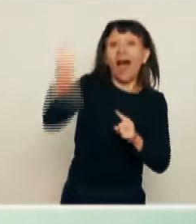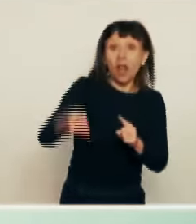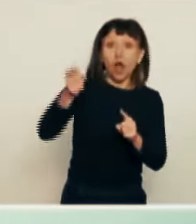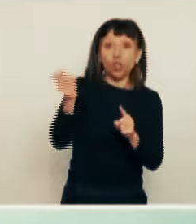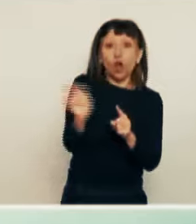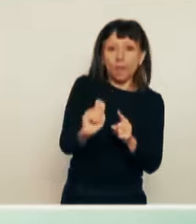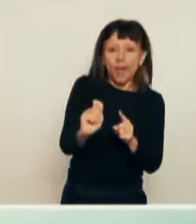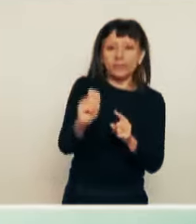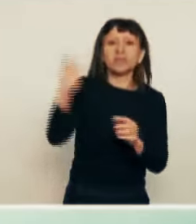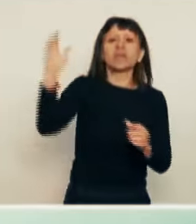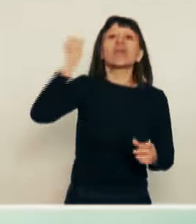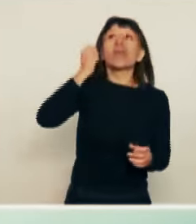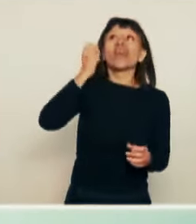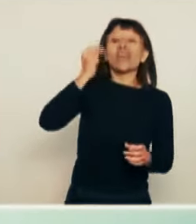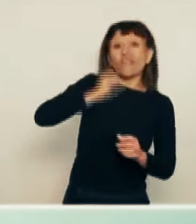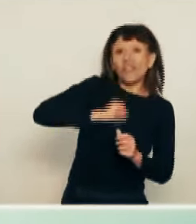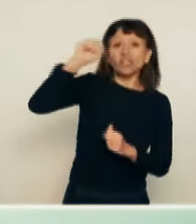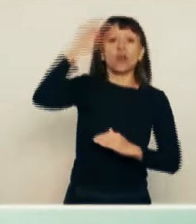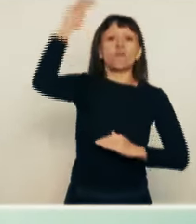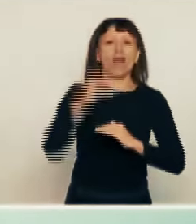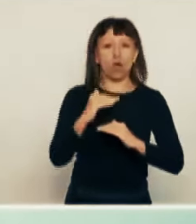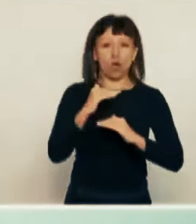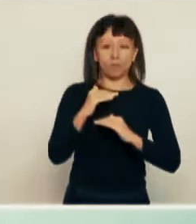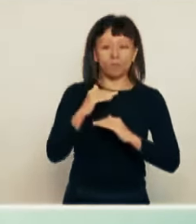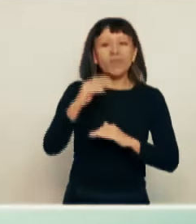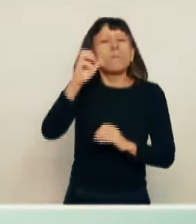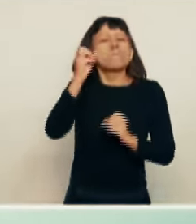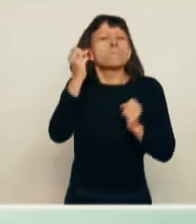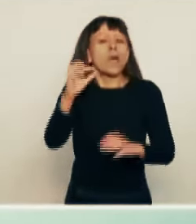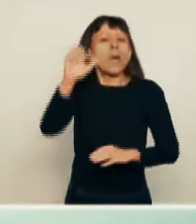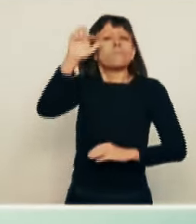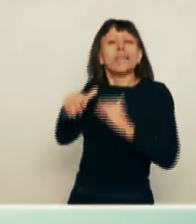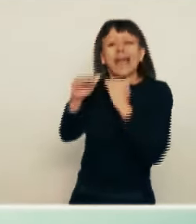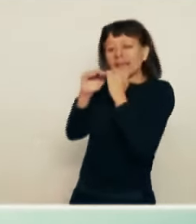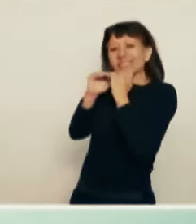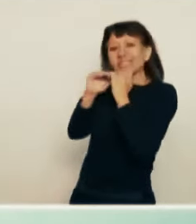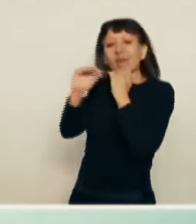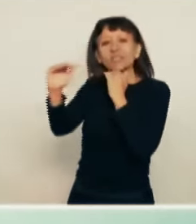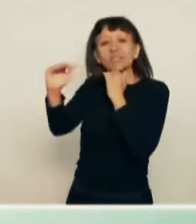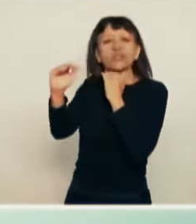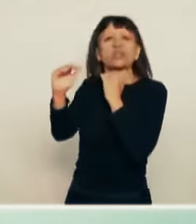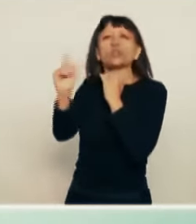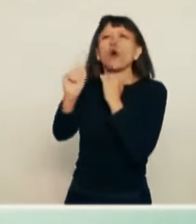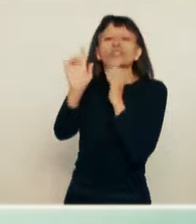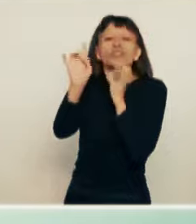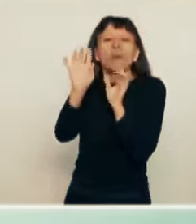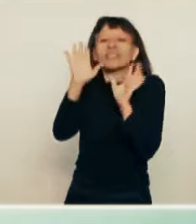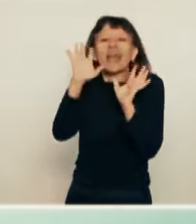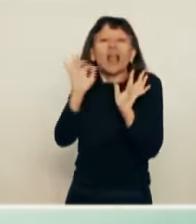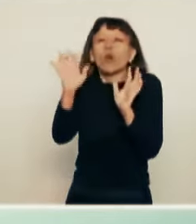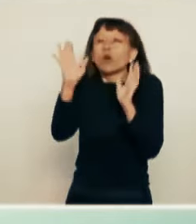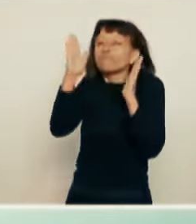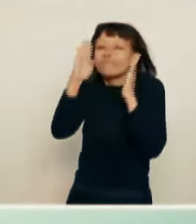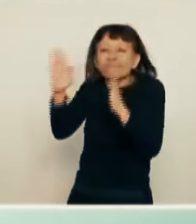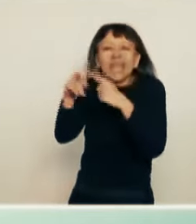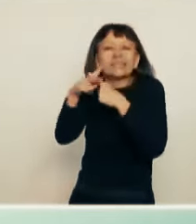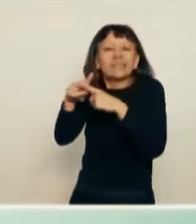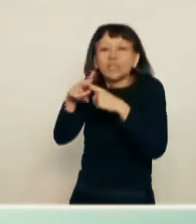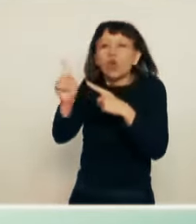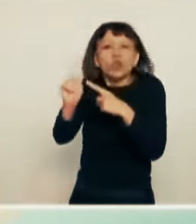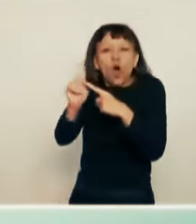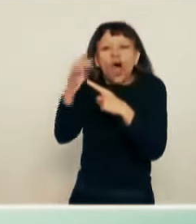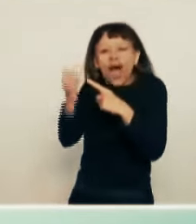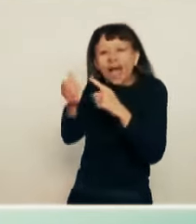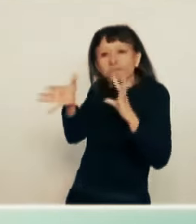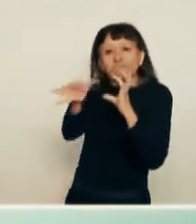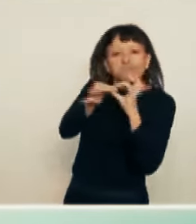plan de estabilización no es solamente una cuestión técnica, es una cuestión profundamente política y